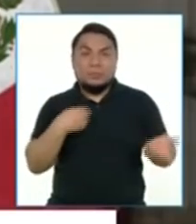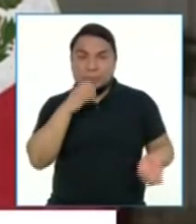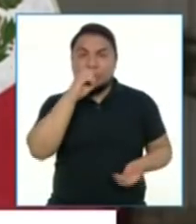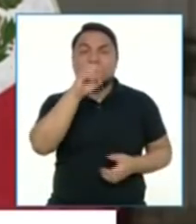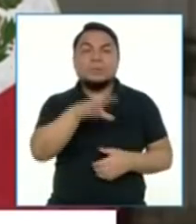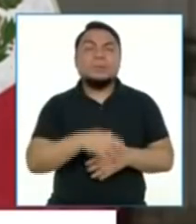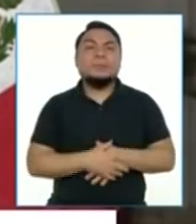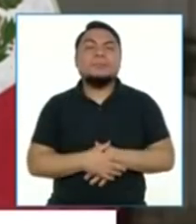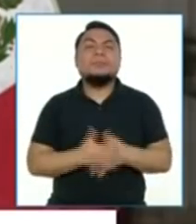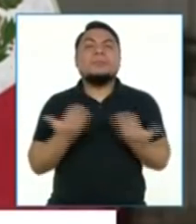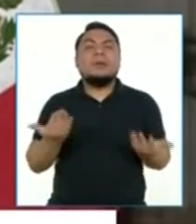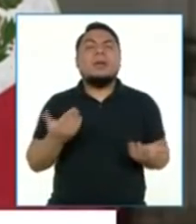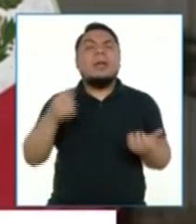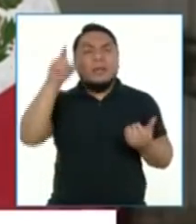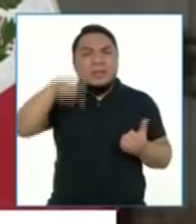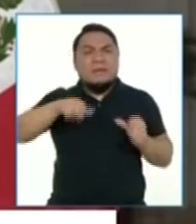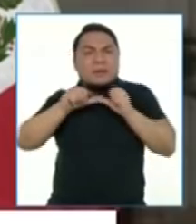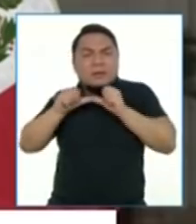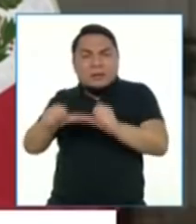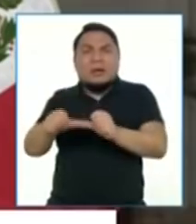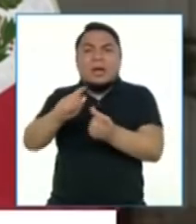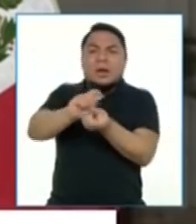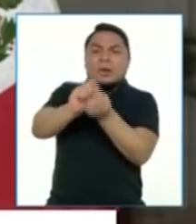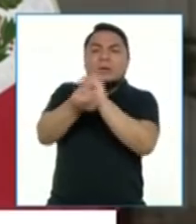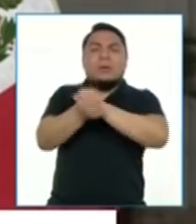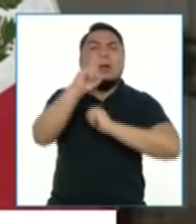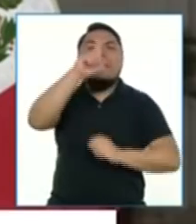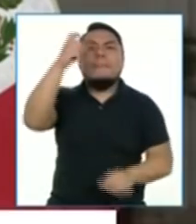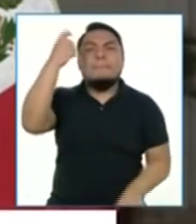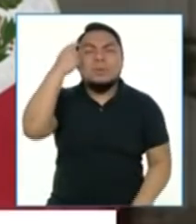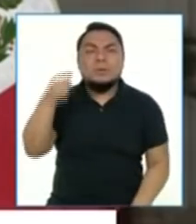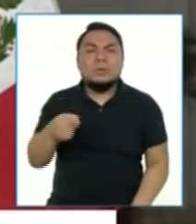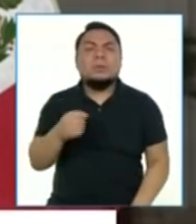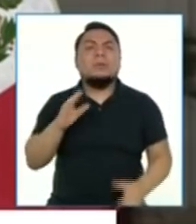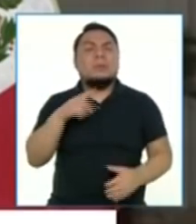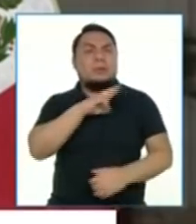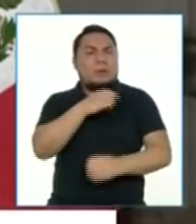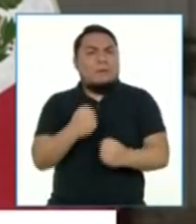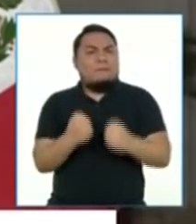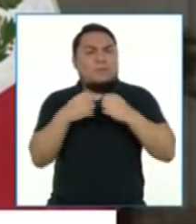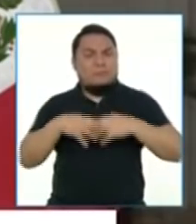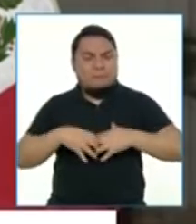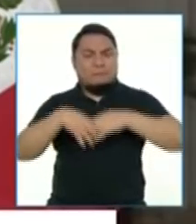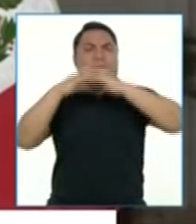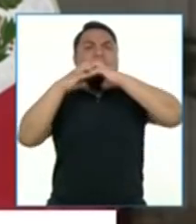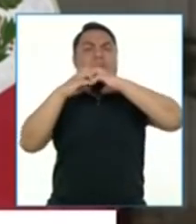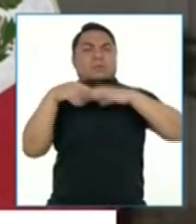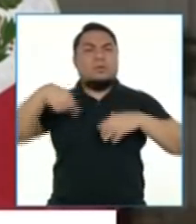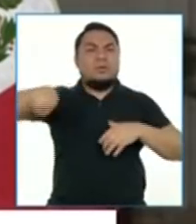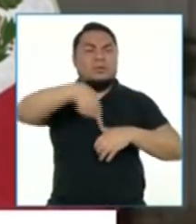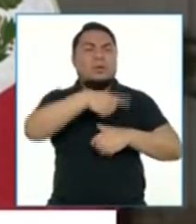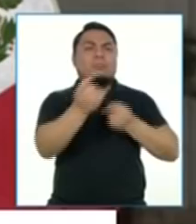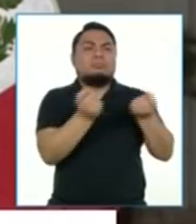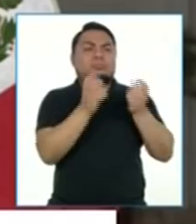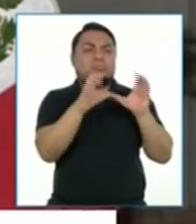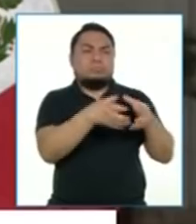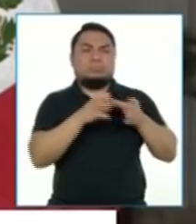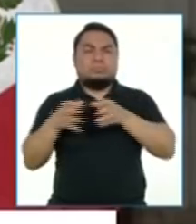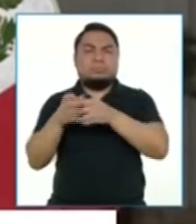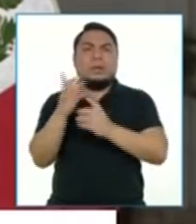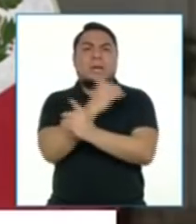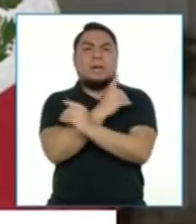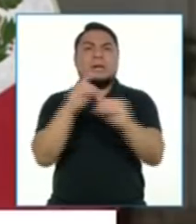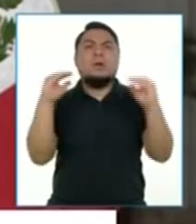tomarlo como un triunfo político como la presión desde el ejecutivo para que procede esta reforma constitucional que sin duda